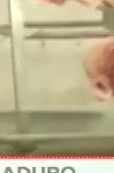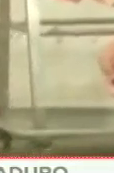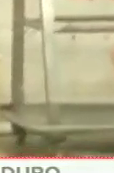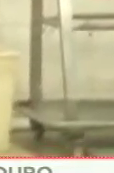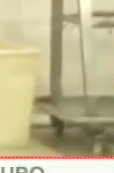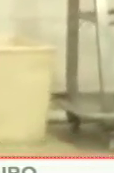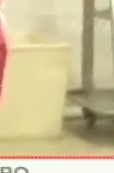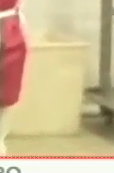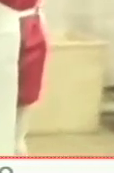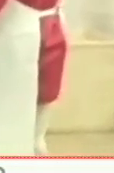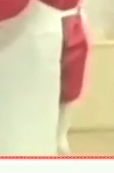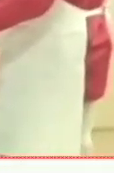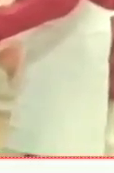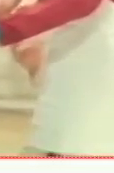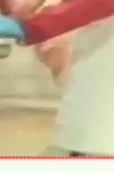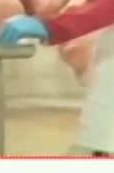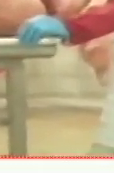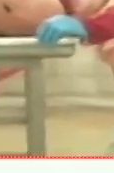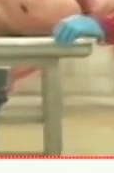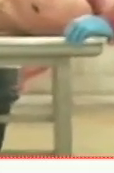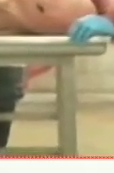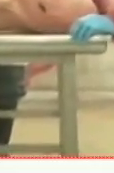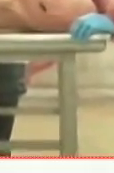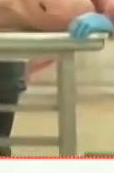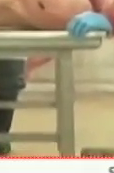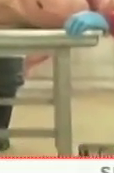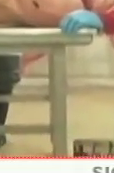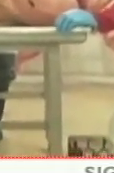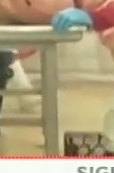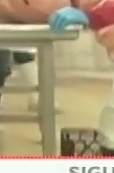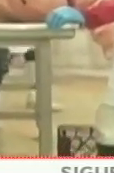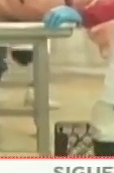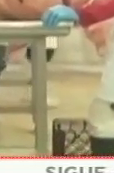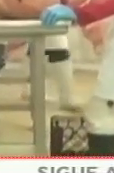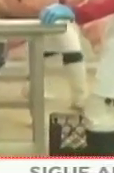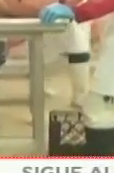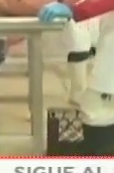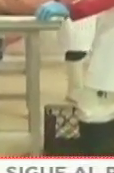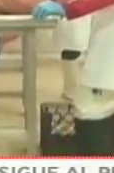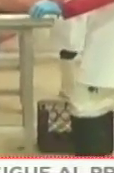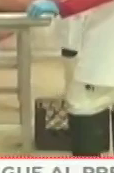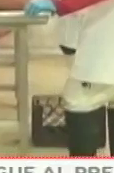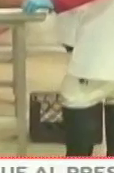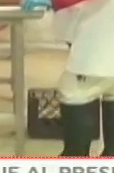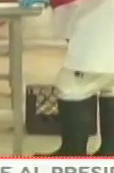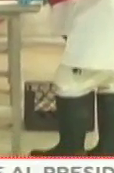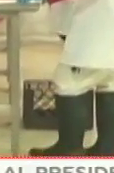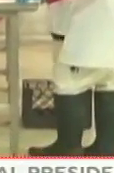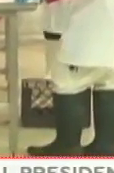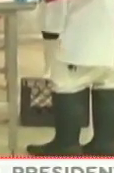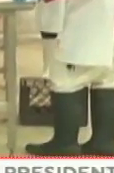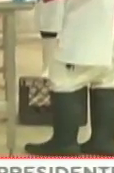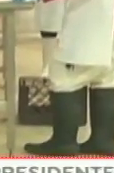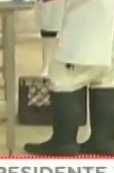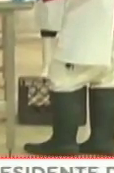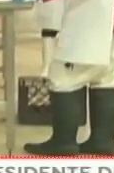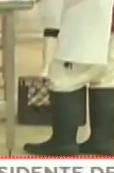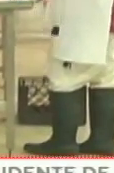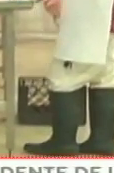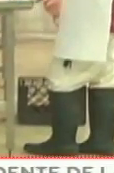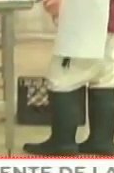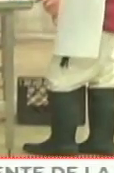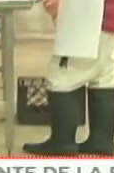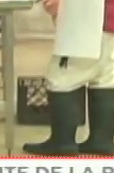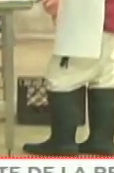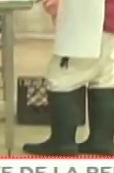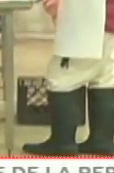de desposte de animales de porcinos y bovinos ubicada en el municipio Viruaca. Esta es una